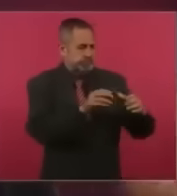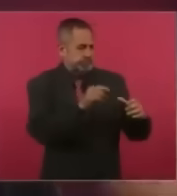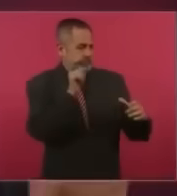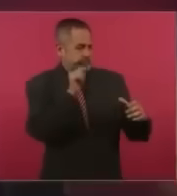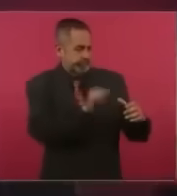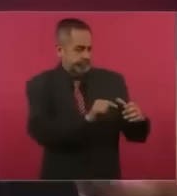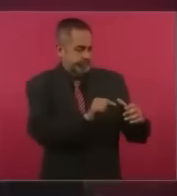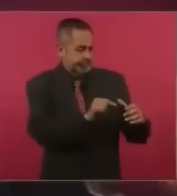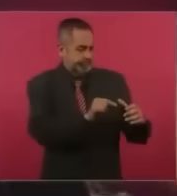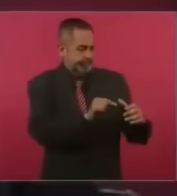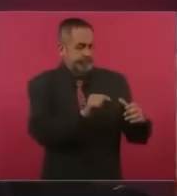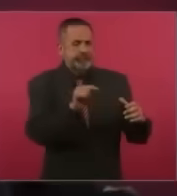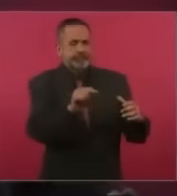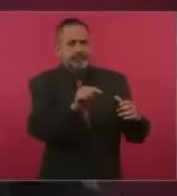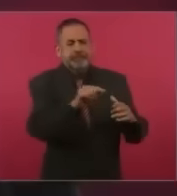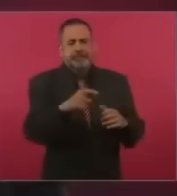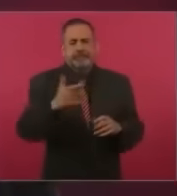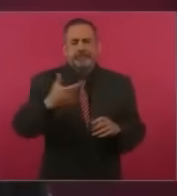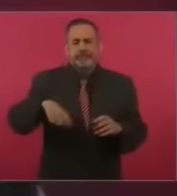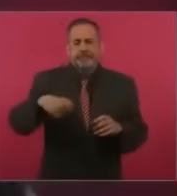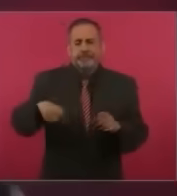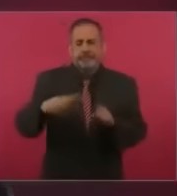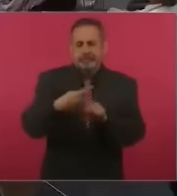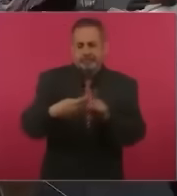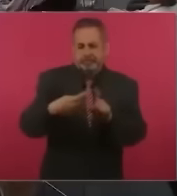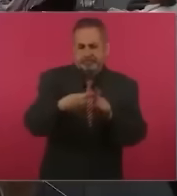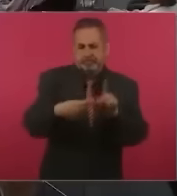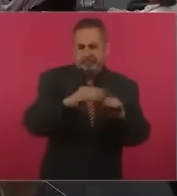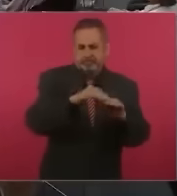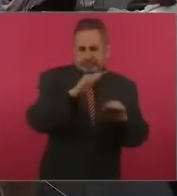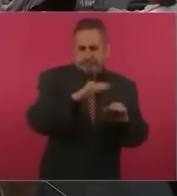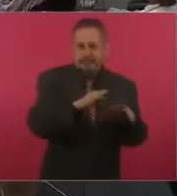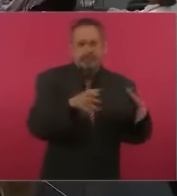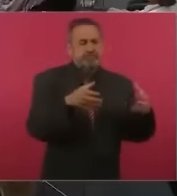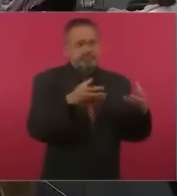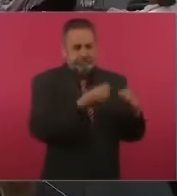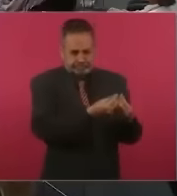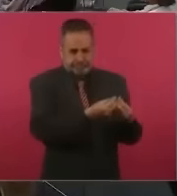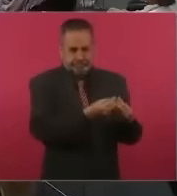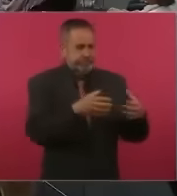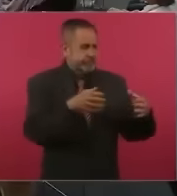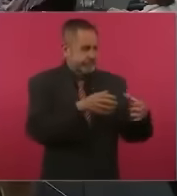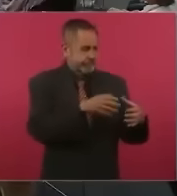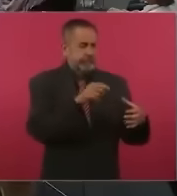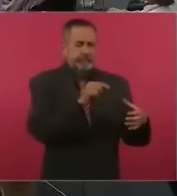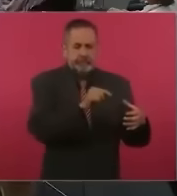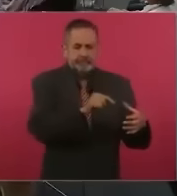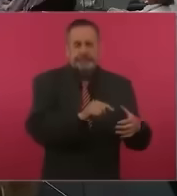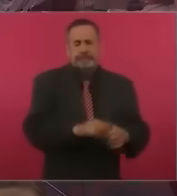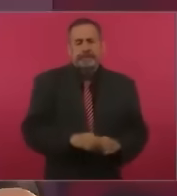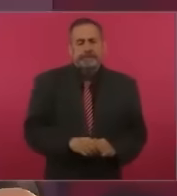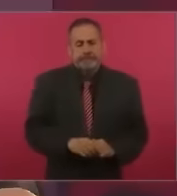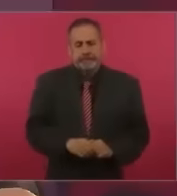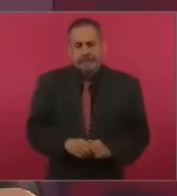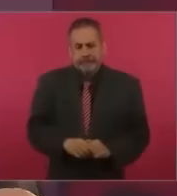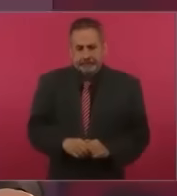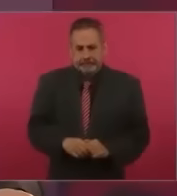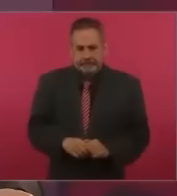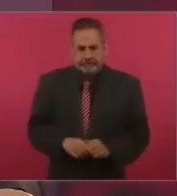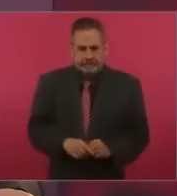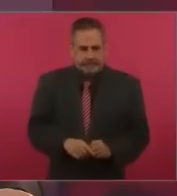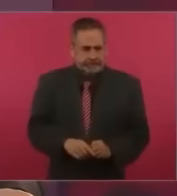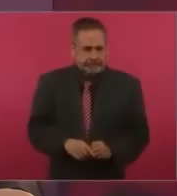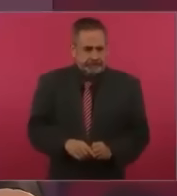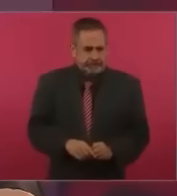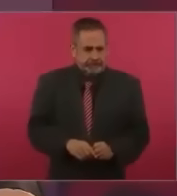presidente este prescinde de los otros poderes de la unión y se siente dueño exclusivo de las fiestas patrias no quiere que le